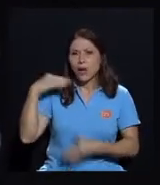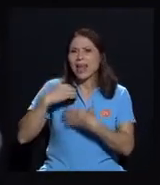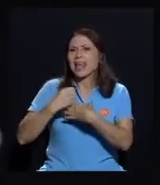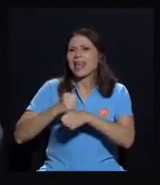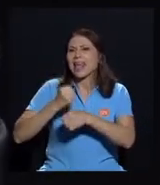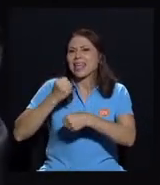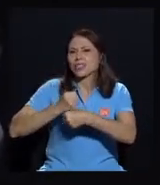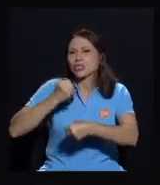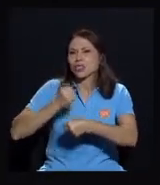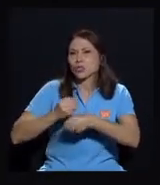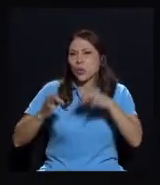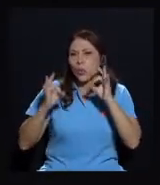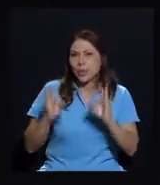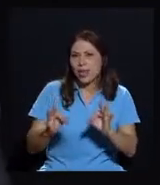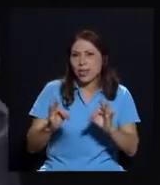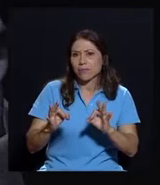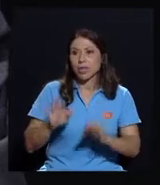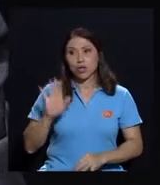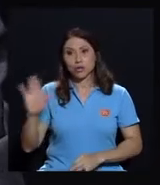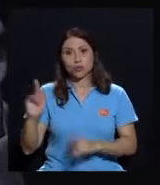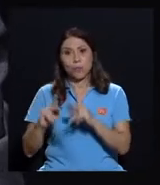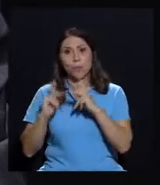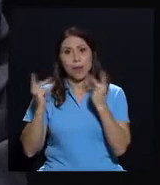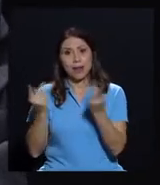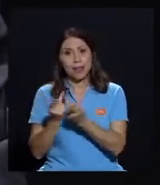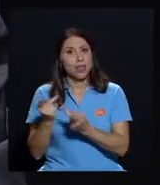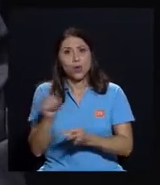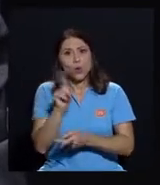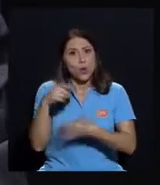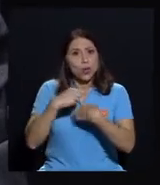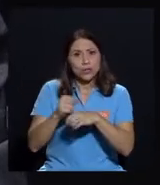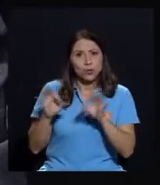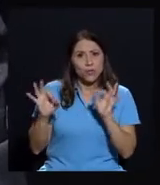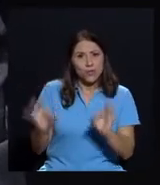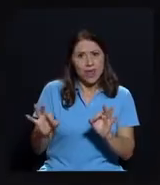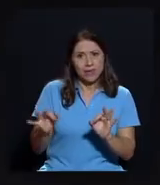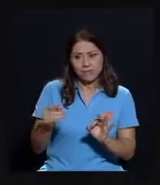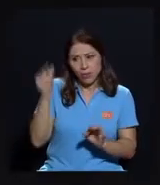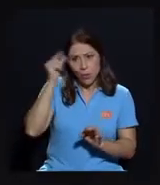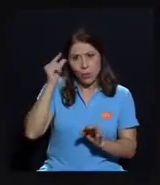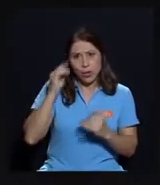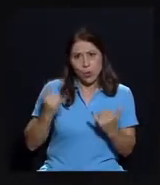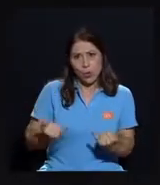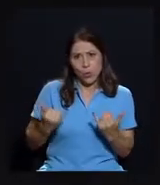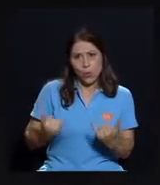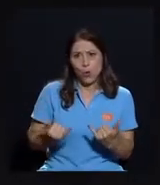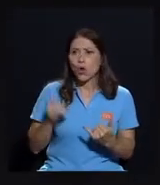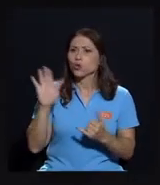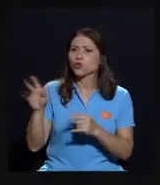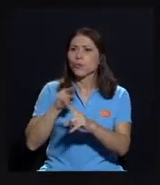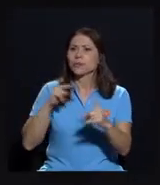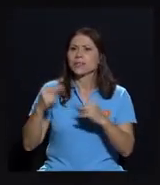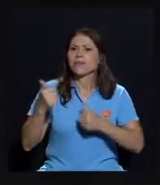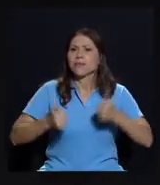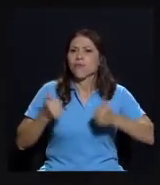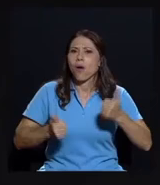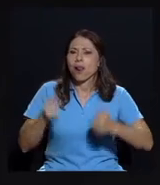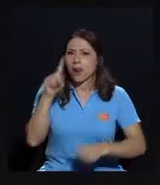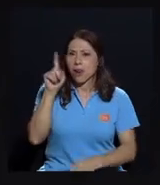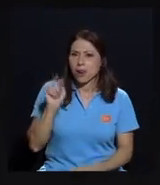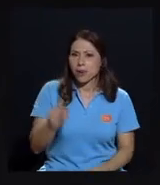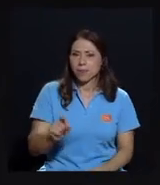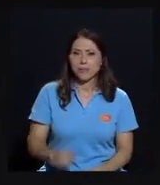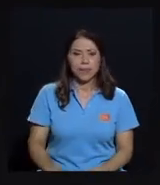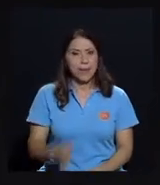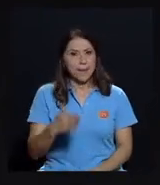el gobierno su partido en esta administración cuál sería su perspectiva en esta materia y